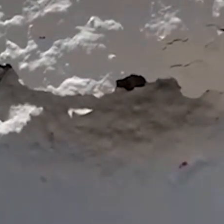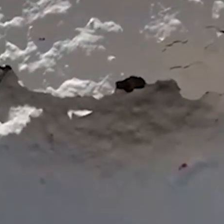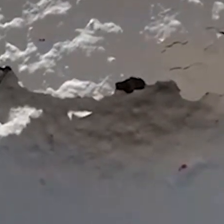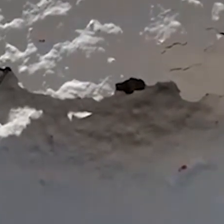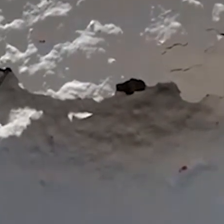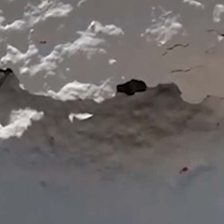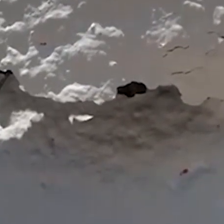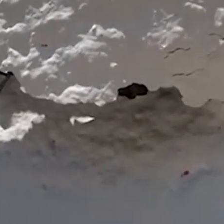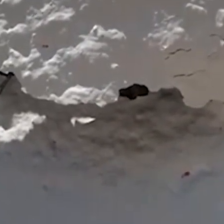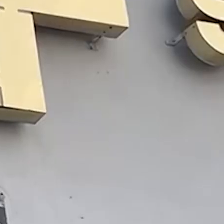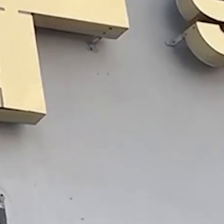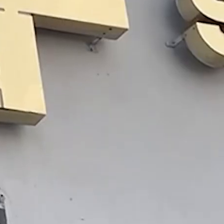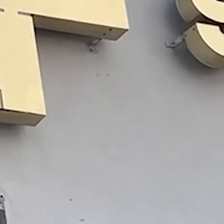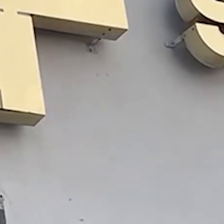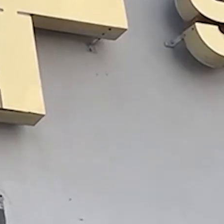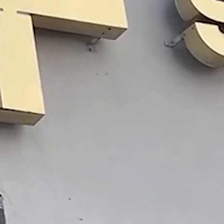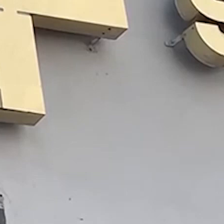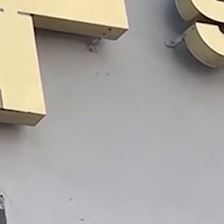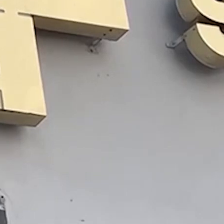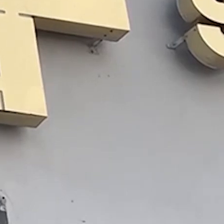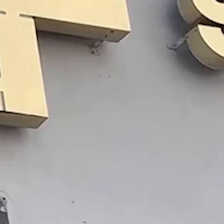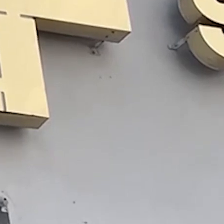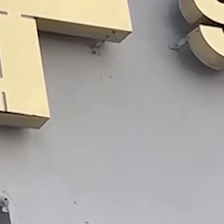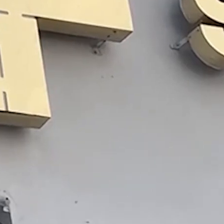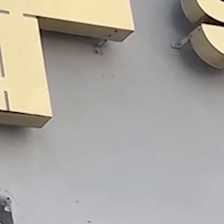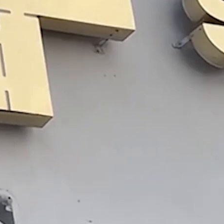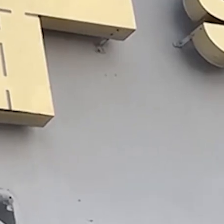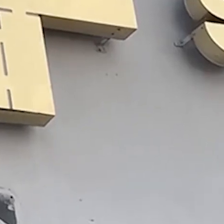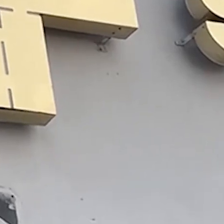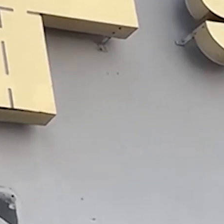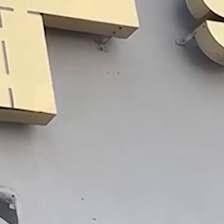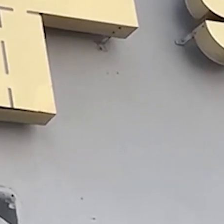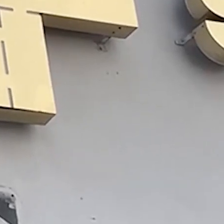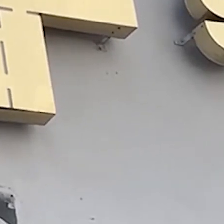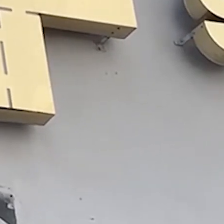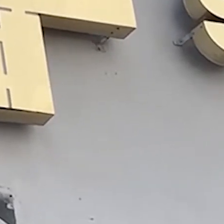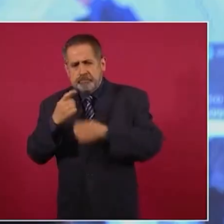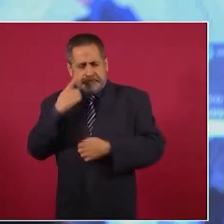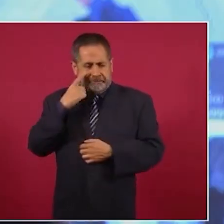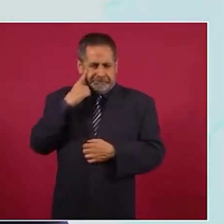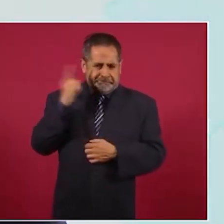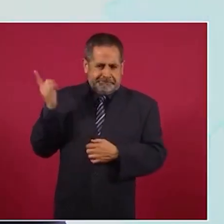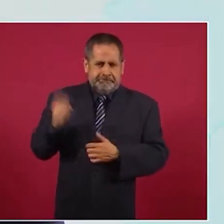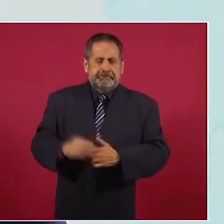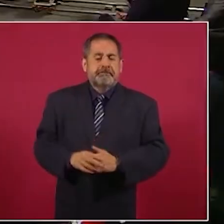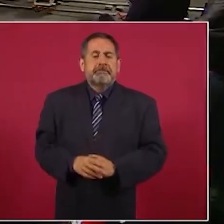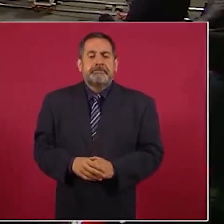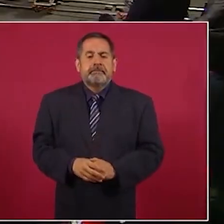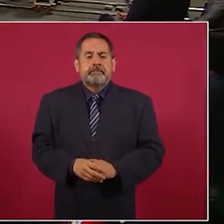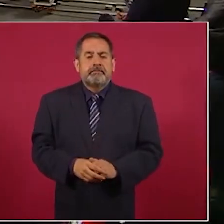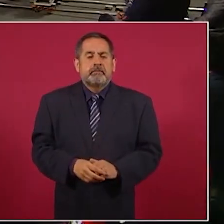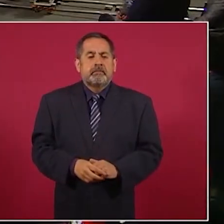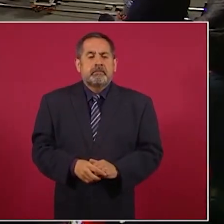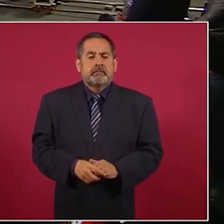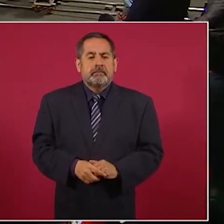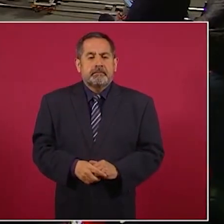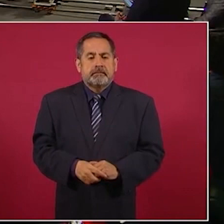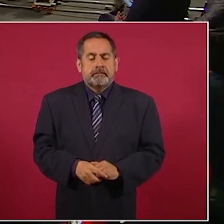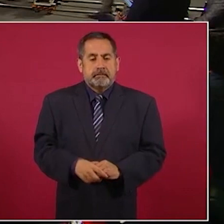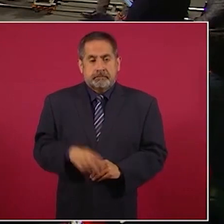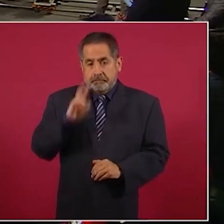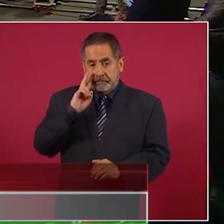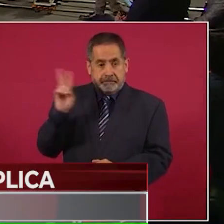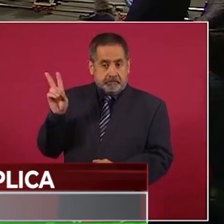Velázquez alzúa Indicó que el sismo de esta madrugada es réplica del que ocurrió el 19 de septiembre y que inició